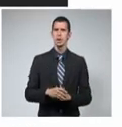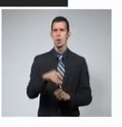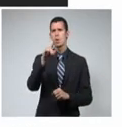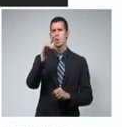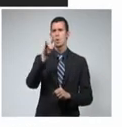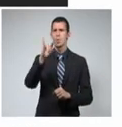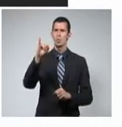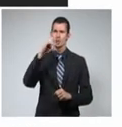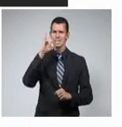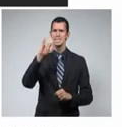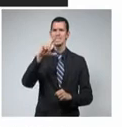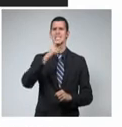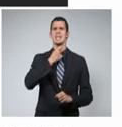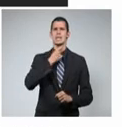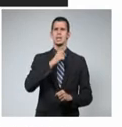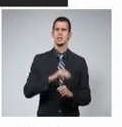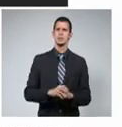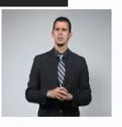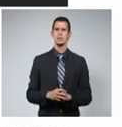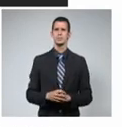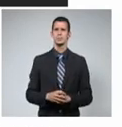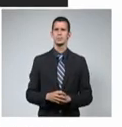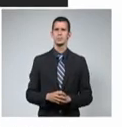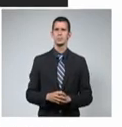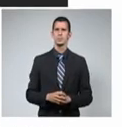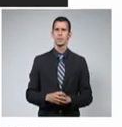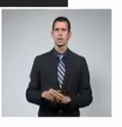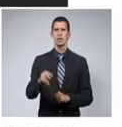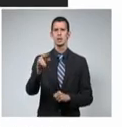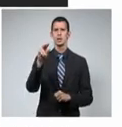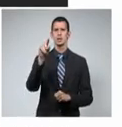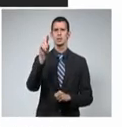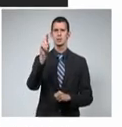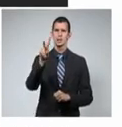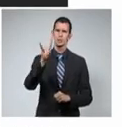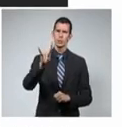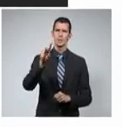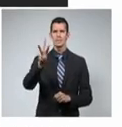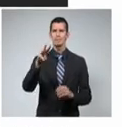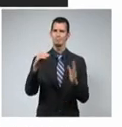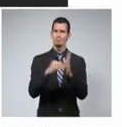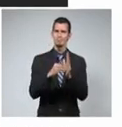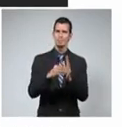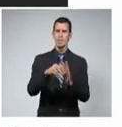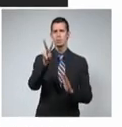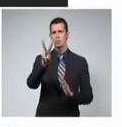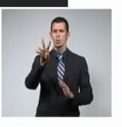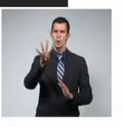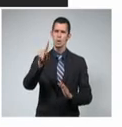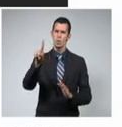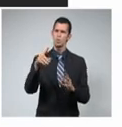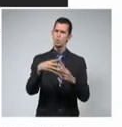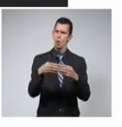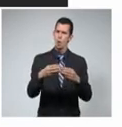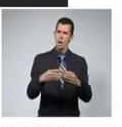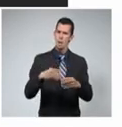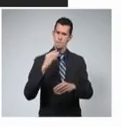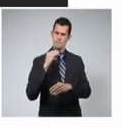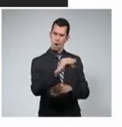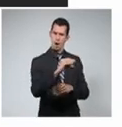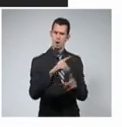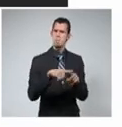$93,941. Estuvo presente también el representante, uno de sus representantes en la provocación del 27 de enero. Se